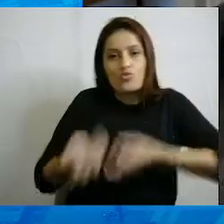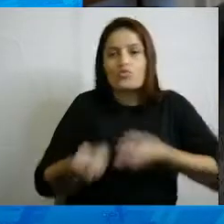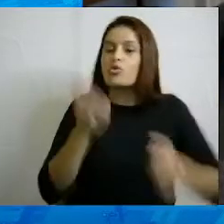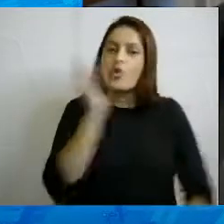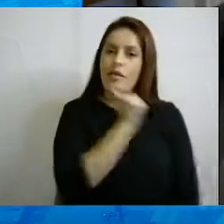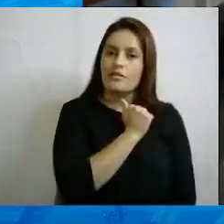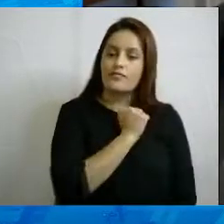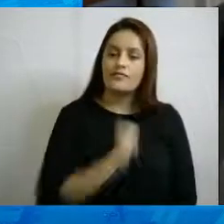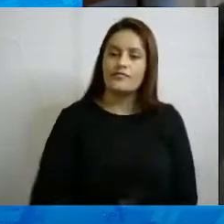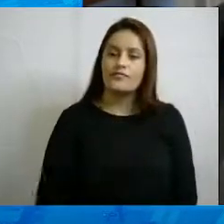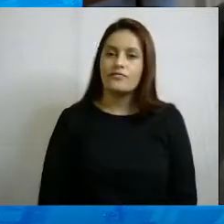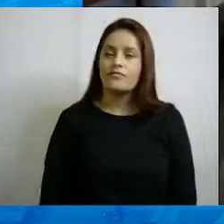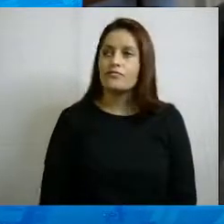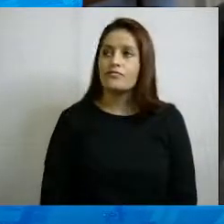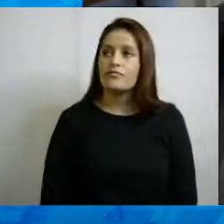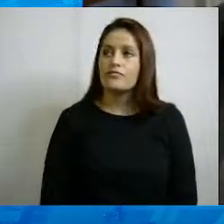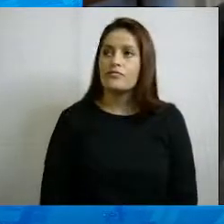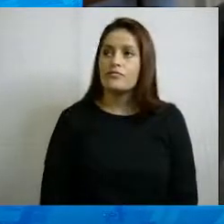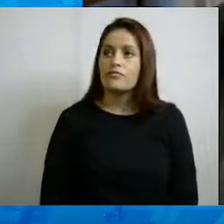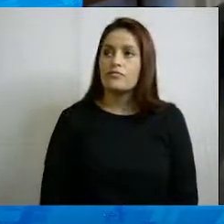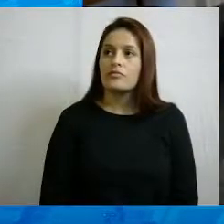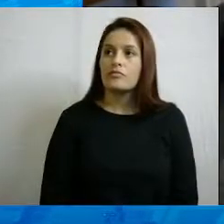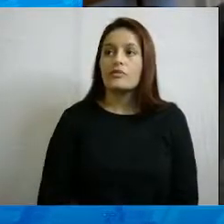señor no tiene una buena